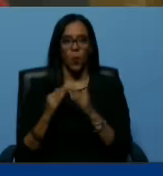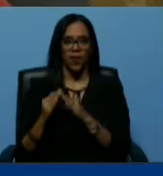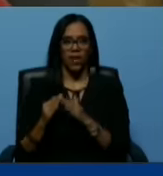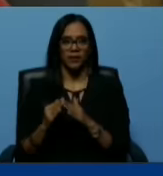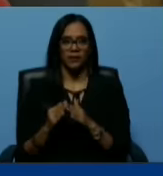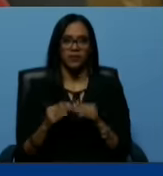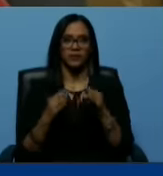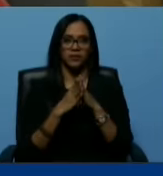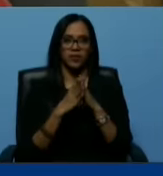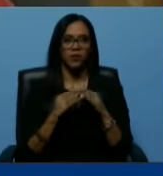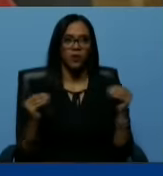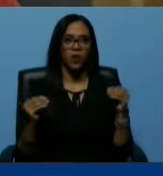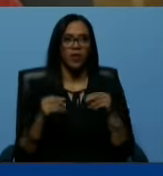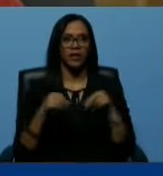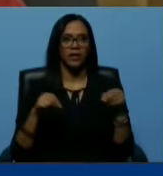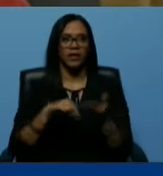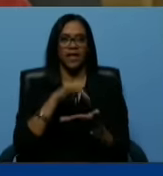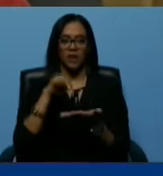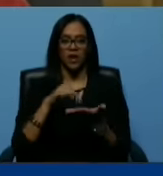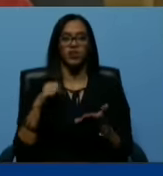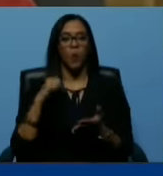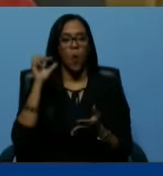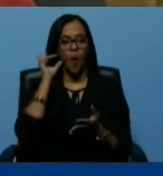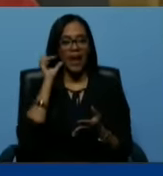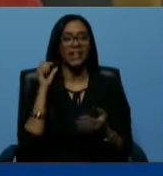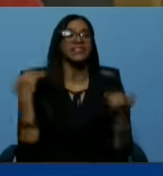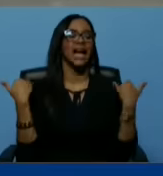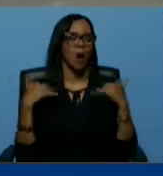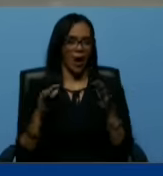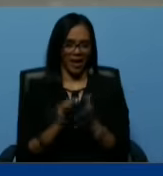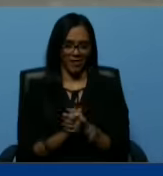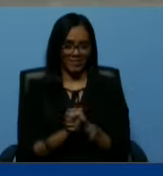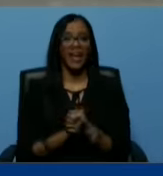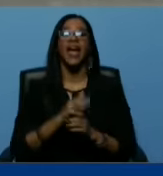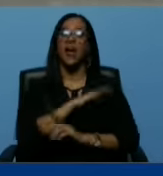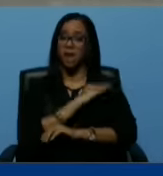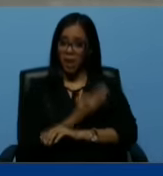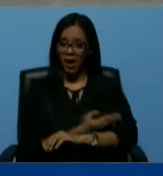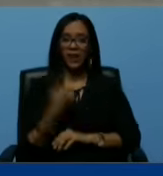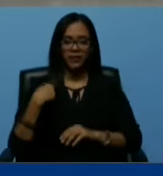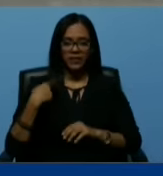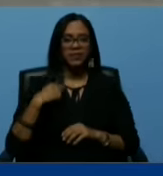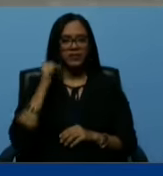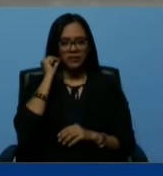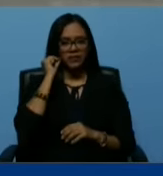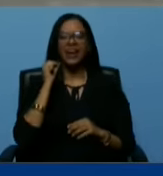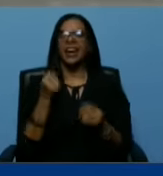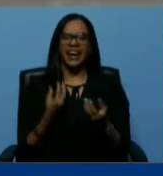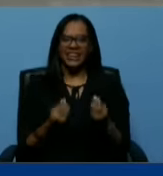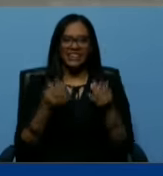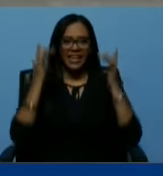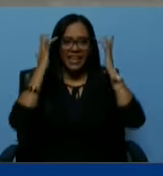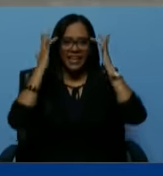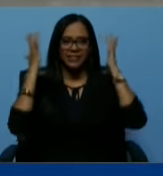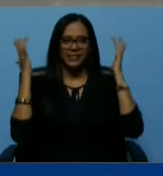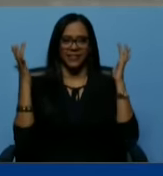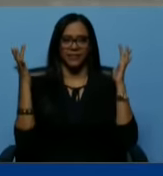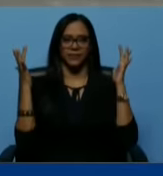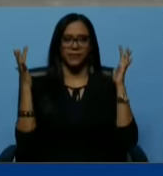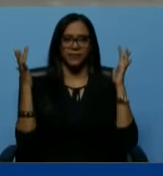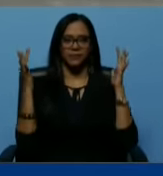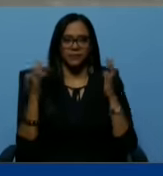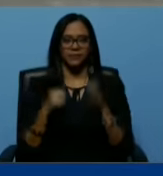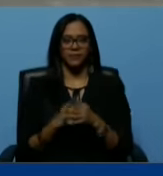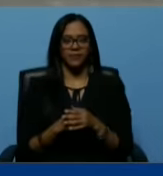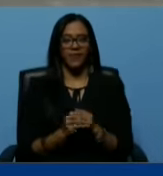de todo el territorio nacional son mujeres, Naguará. ¿Qué fuerza tienen las mujeres? ¿Qué inteligencia?